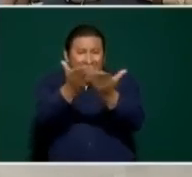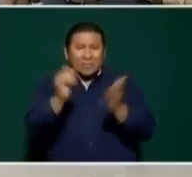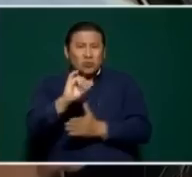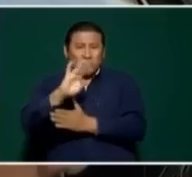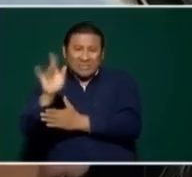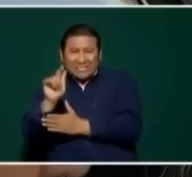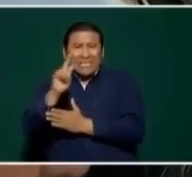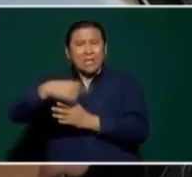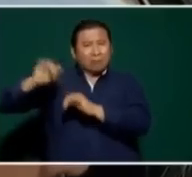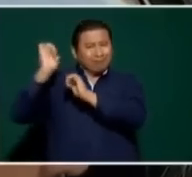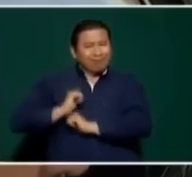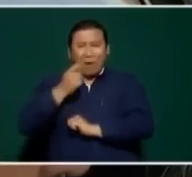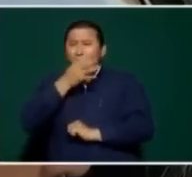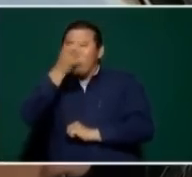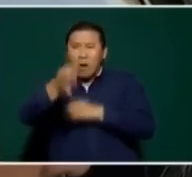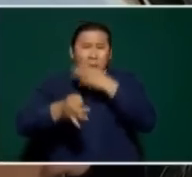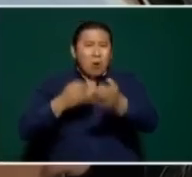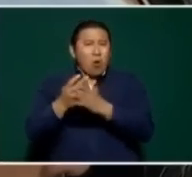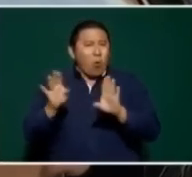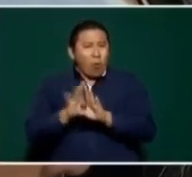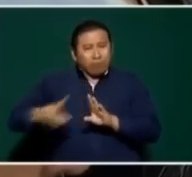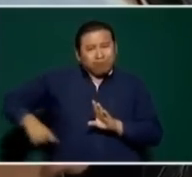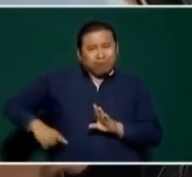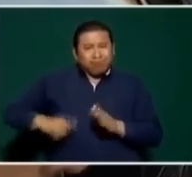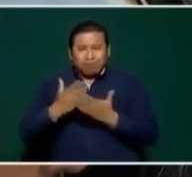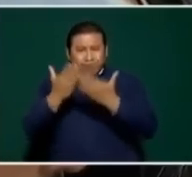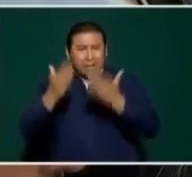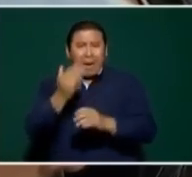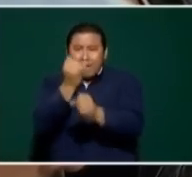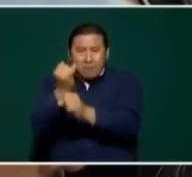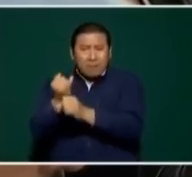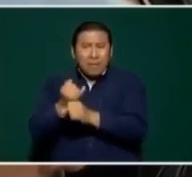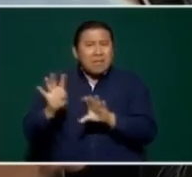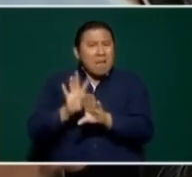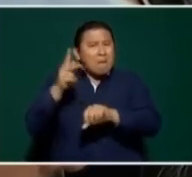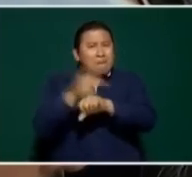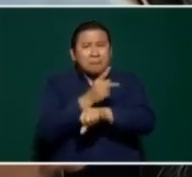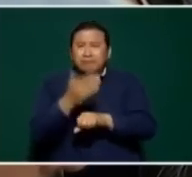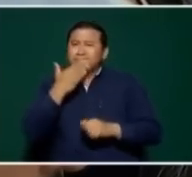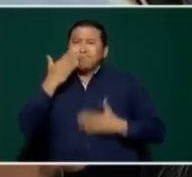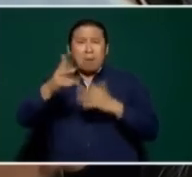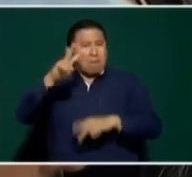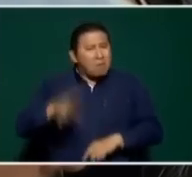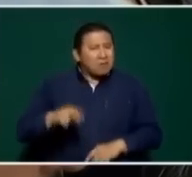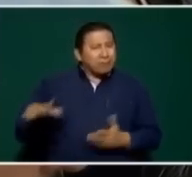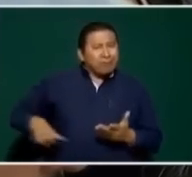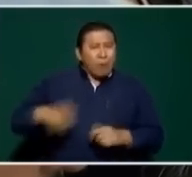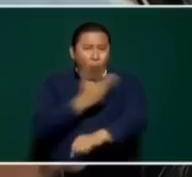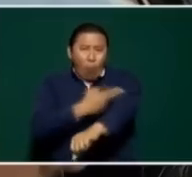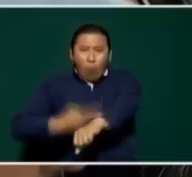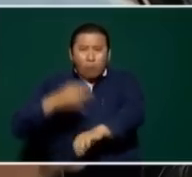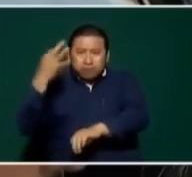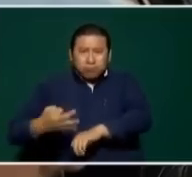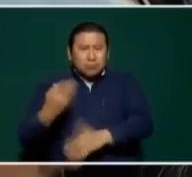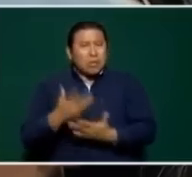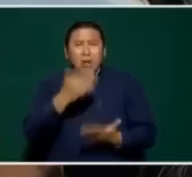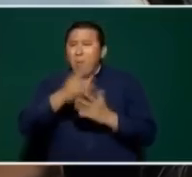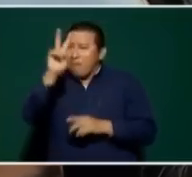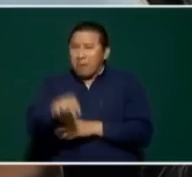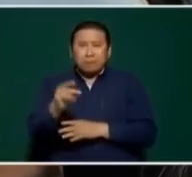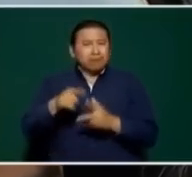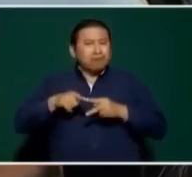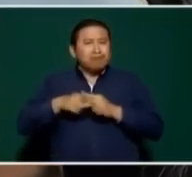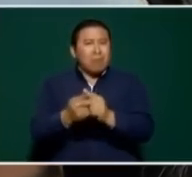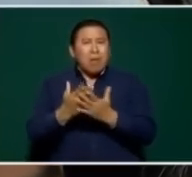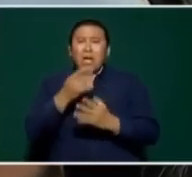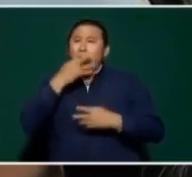CICEN, dígale a sus autoridades, a sus funcionarios, que realmente investiguen lo que está pasando y le hablen con la verdad, porque solo con la verdad se va a poder